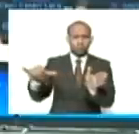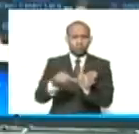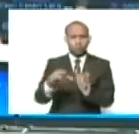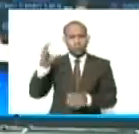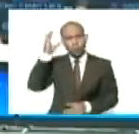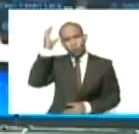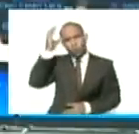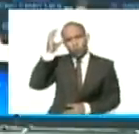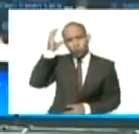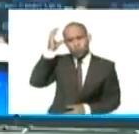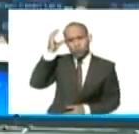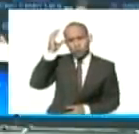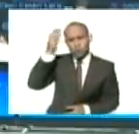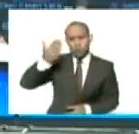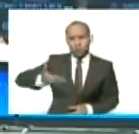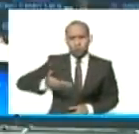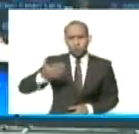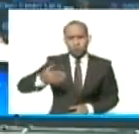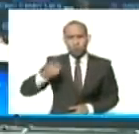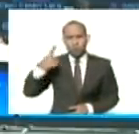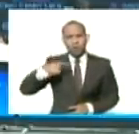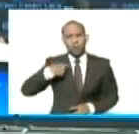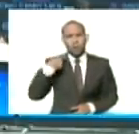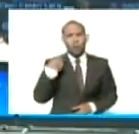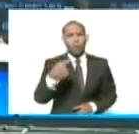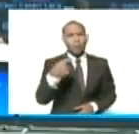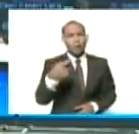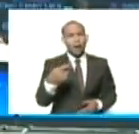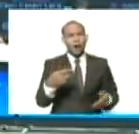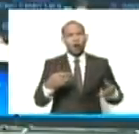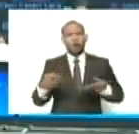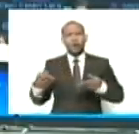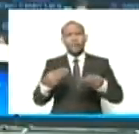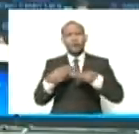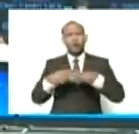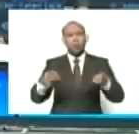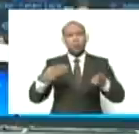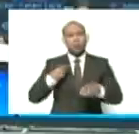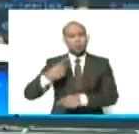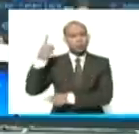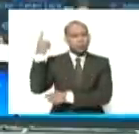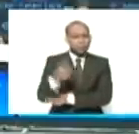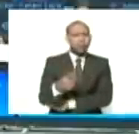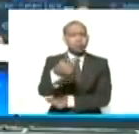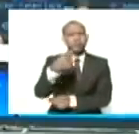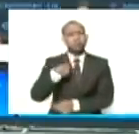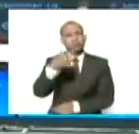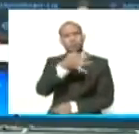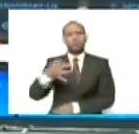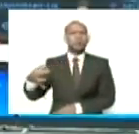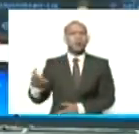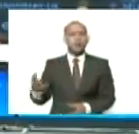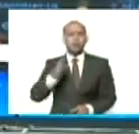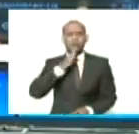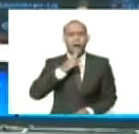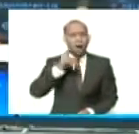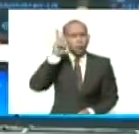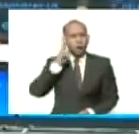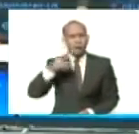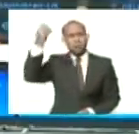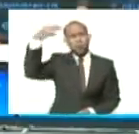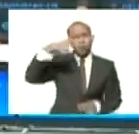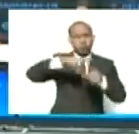conciencia de que pago el servicio público y exijo que el servicio público sea de calidad y un precio